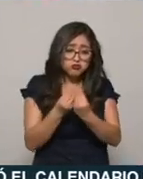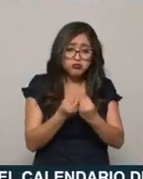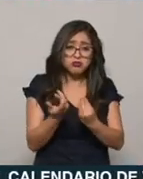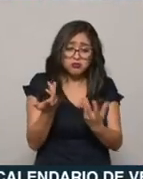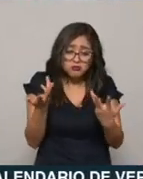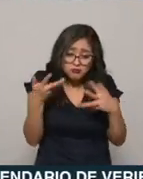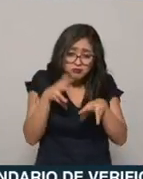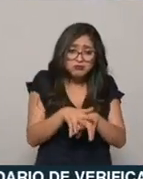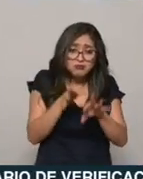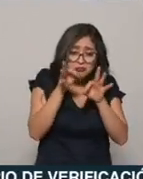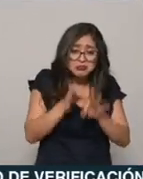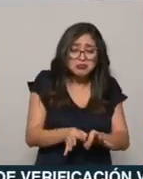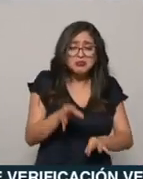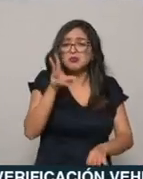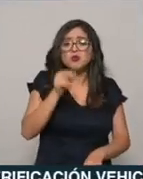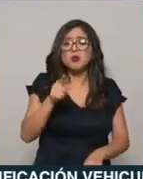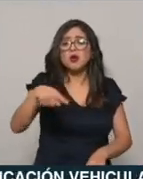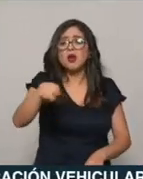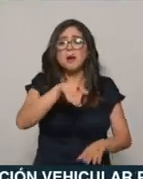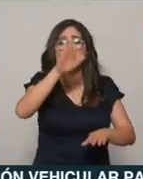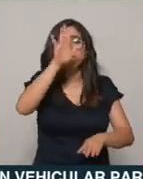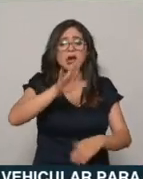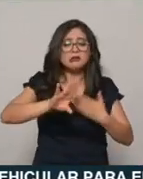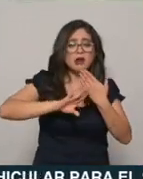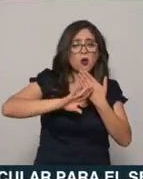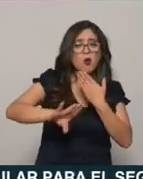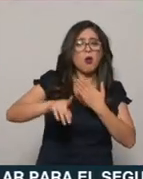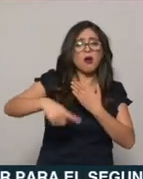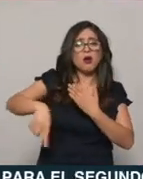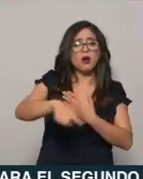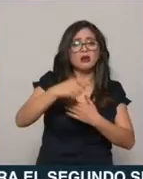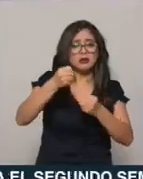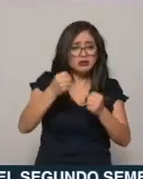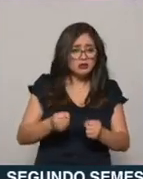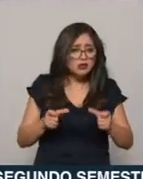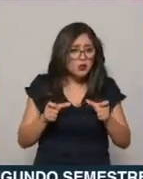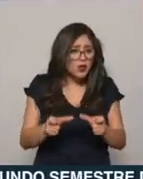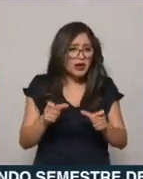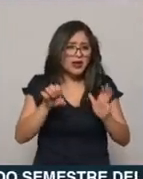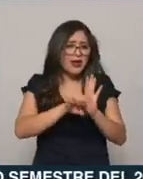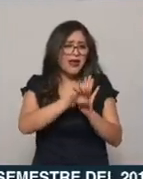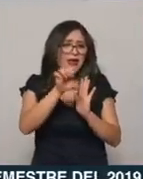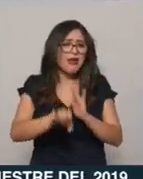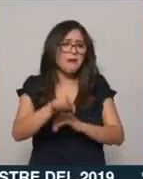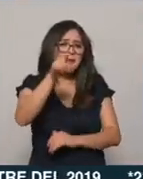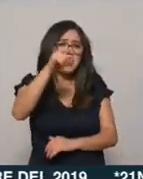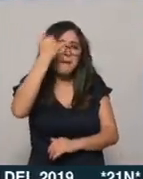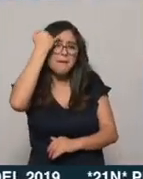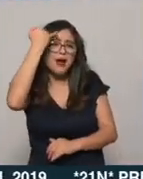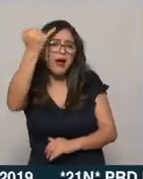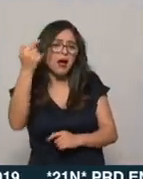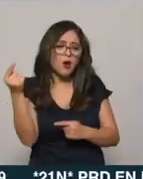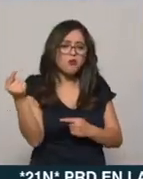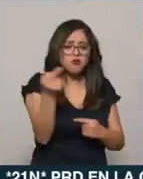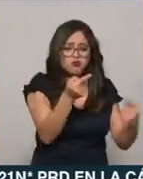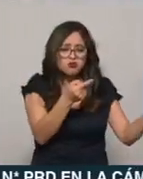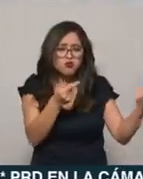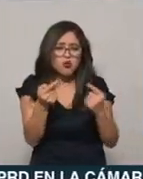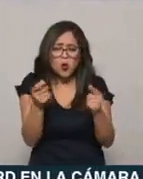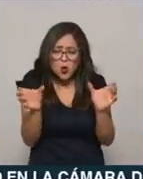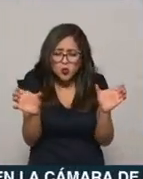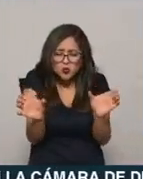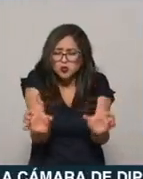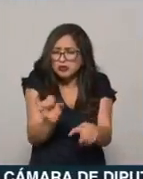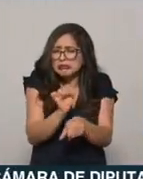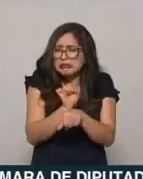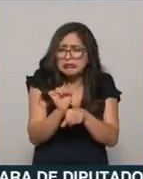en la mayor oposición de la seguridad. Si esto pasa entre ellos, que solo es una pequeña muestra de la sociedad, no